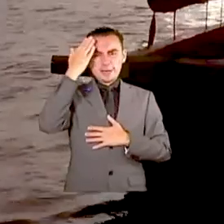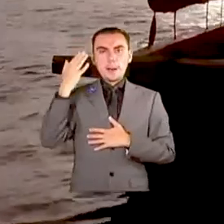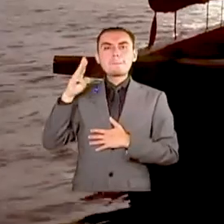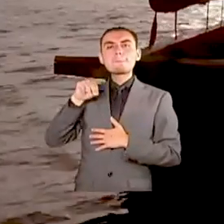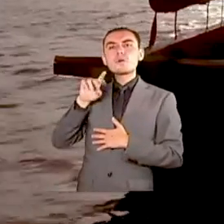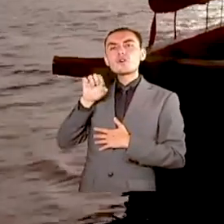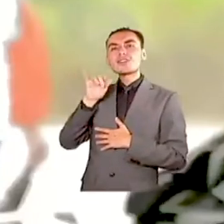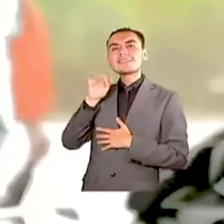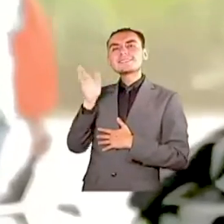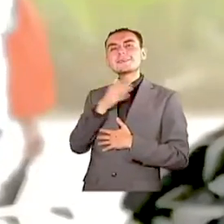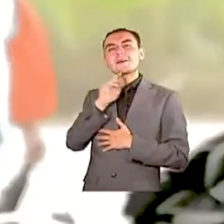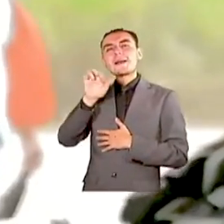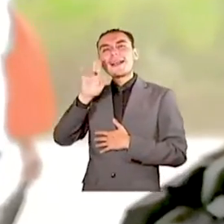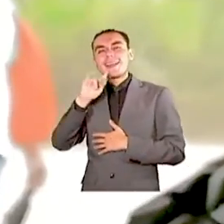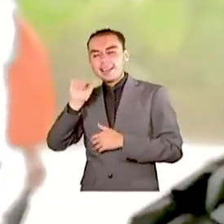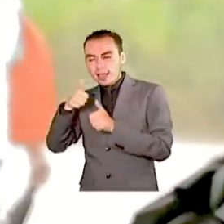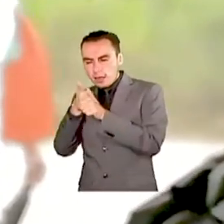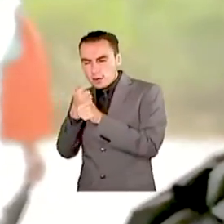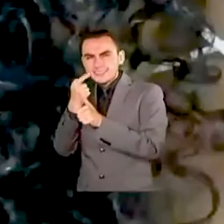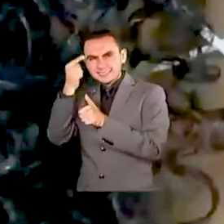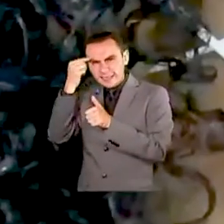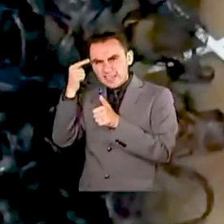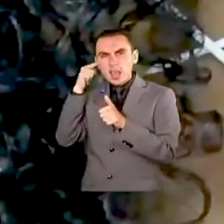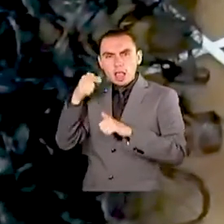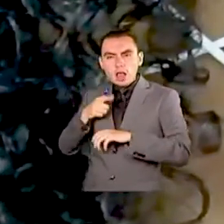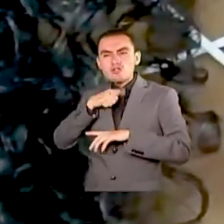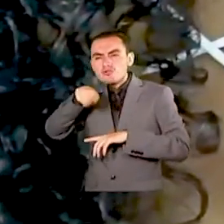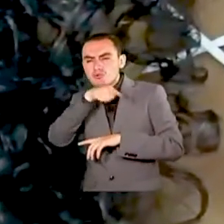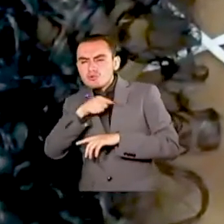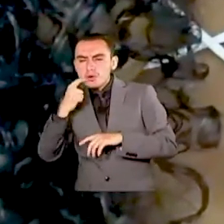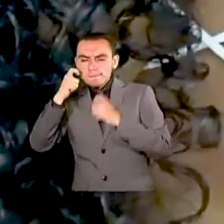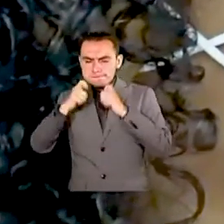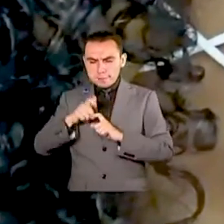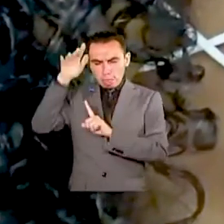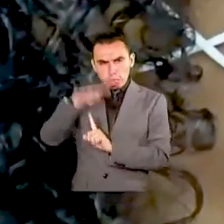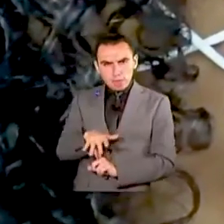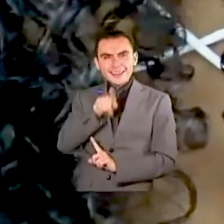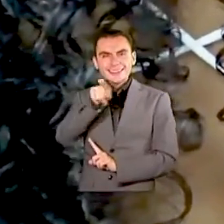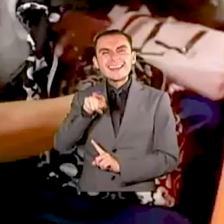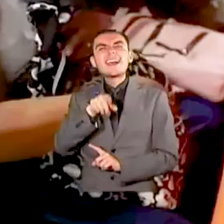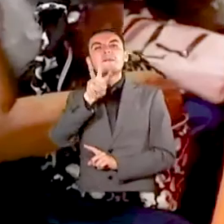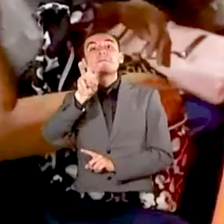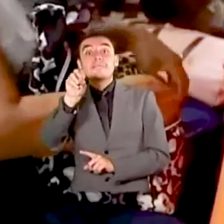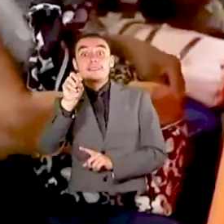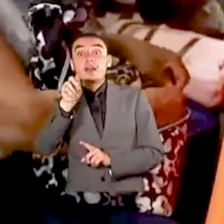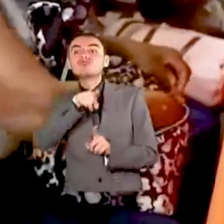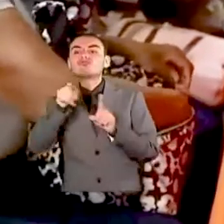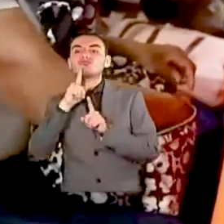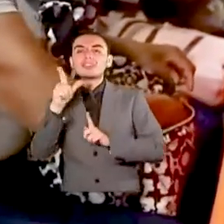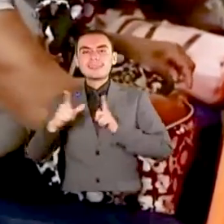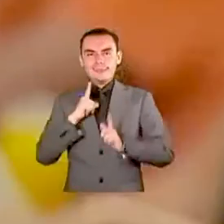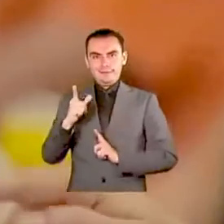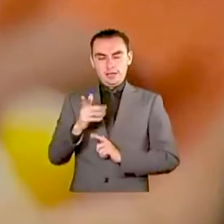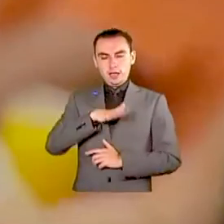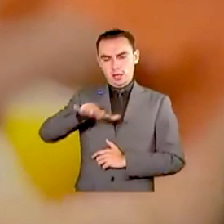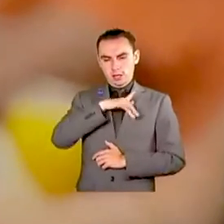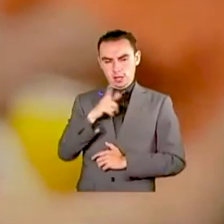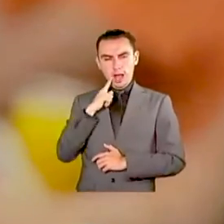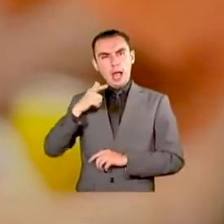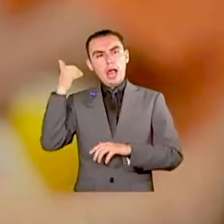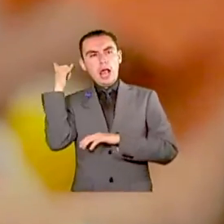María, la mesa de seguimiento a 30 casos de violaciones a derechos humanos contra mujeres, lideresas y defensoras por